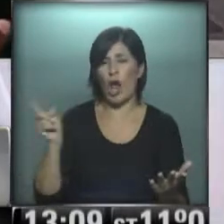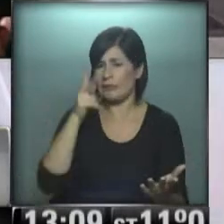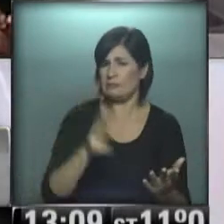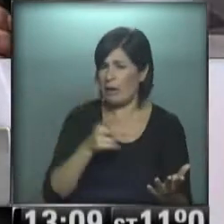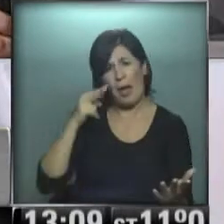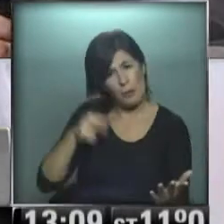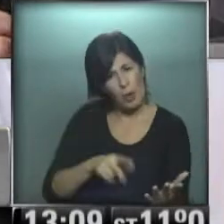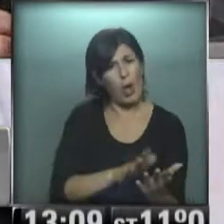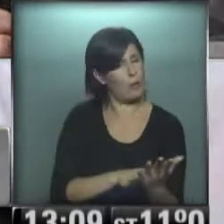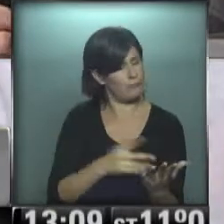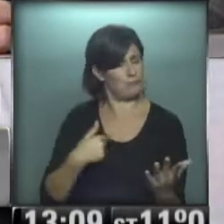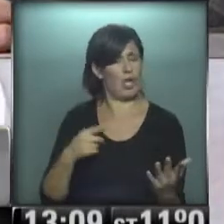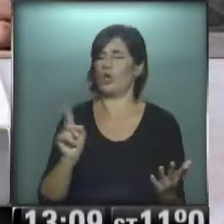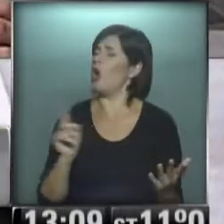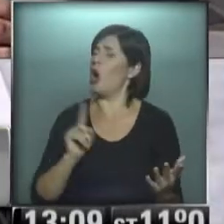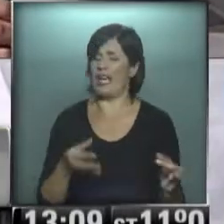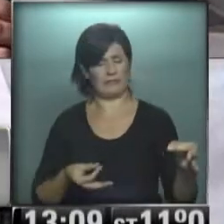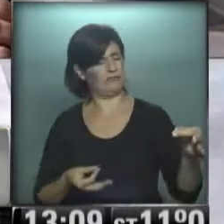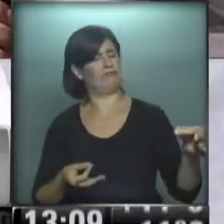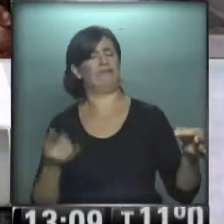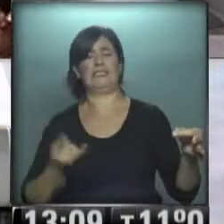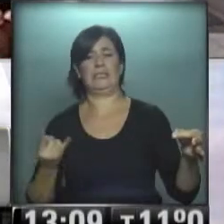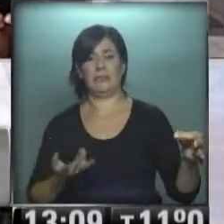y que se había quedado mirándolo como un papelito trucho.